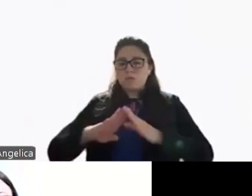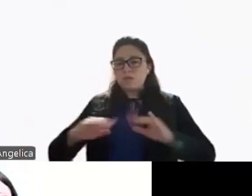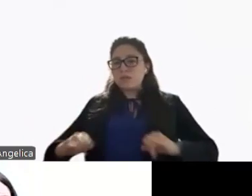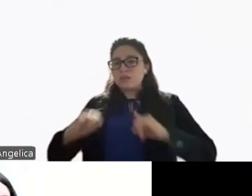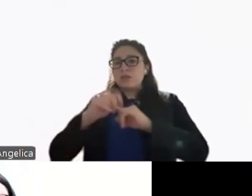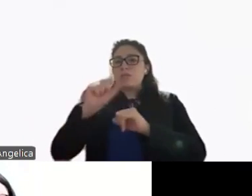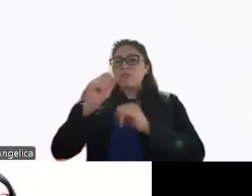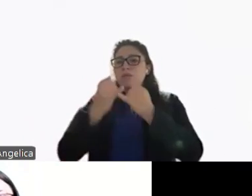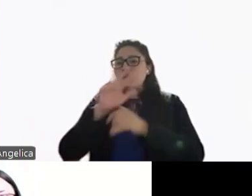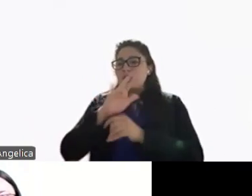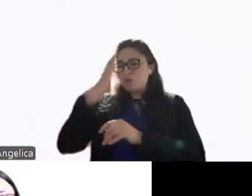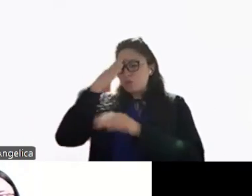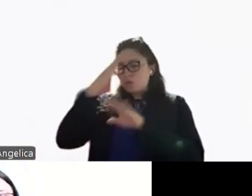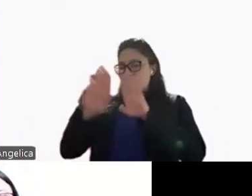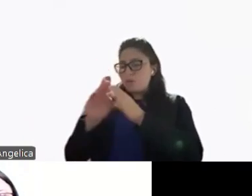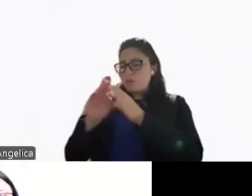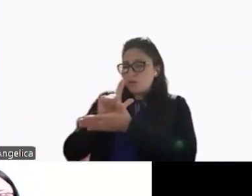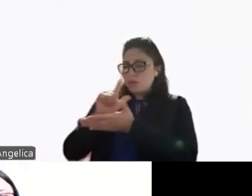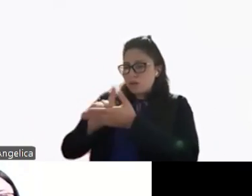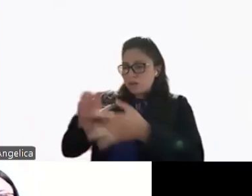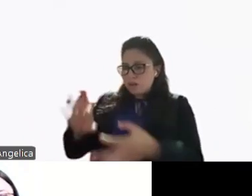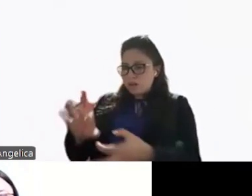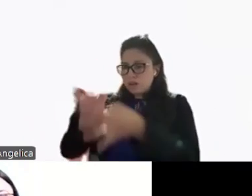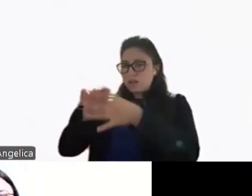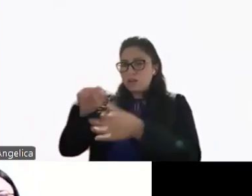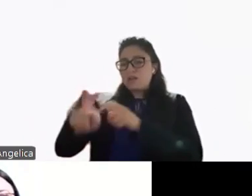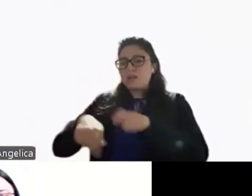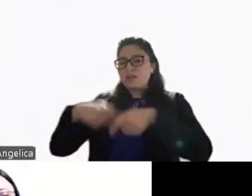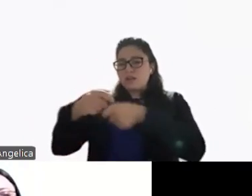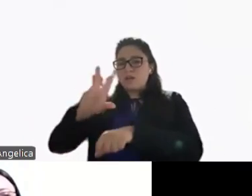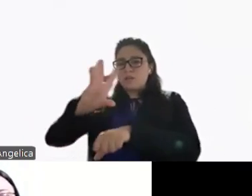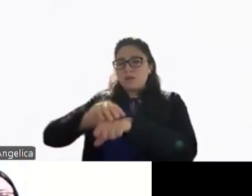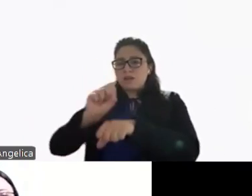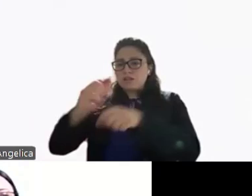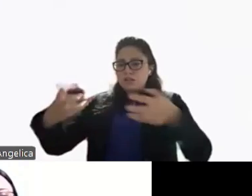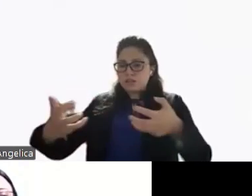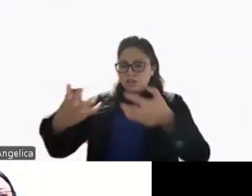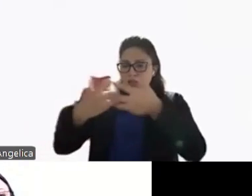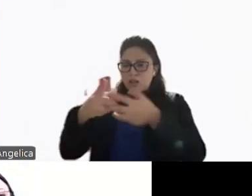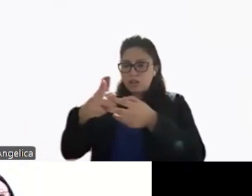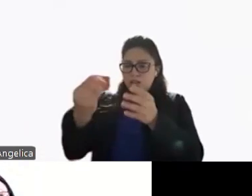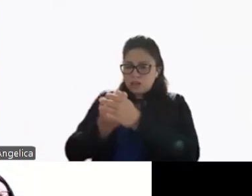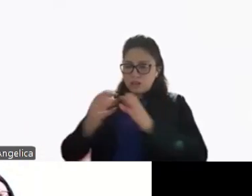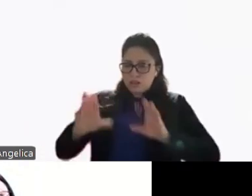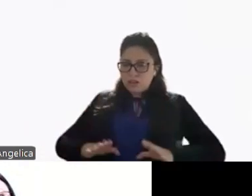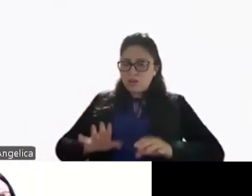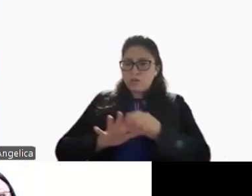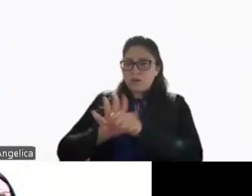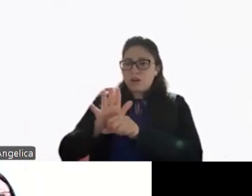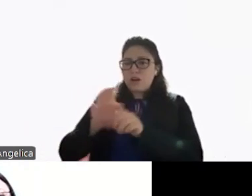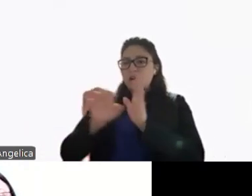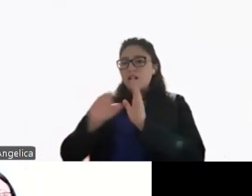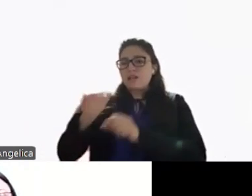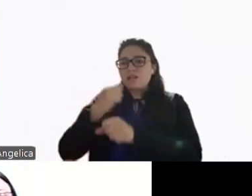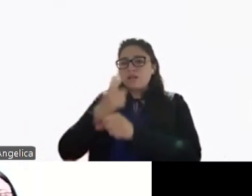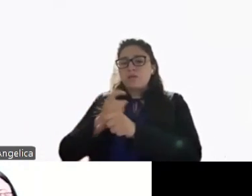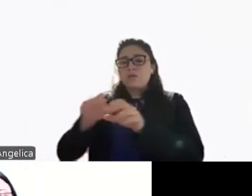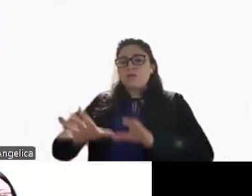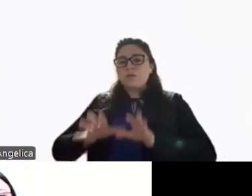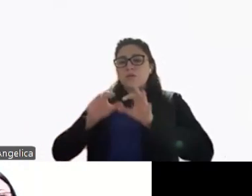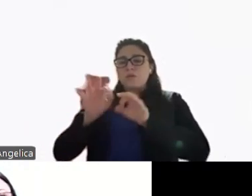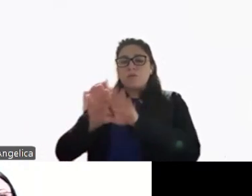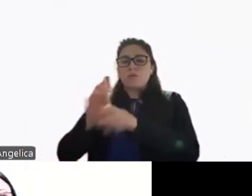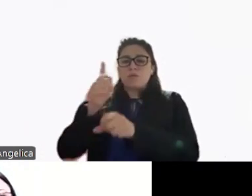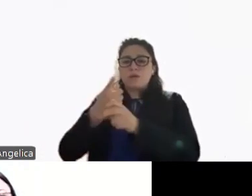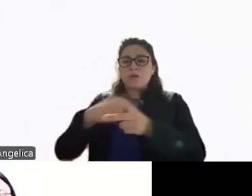en términos de regulación de los usos de suelo, permitir los usos compatibles con su carácter, como los del uso de suelo original o de comercios bajo